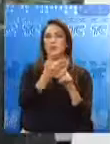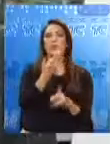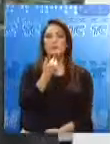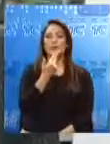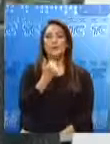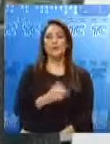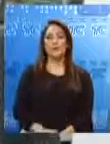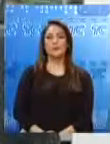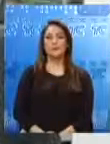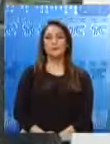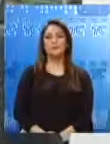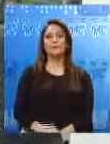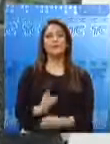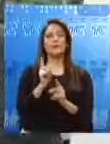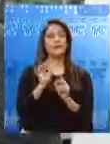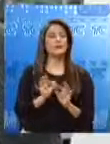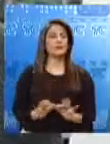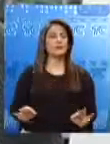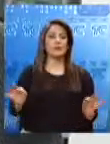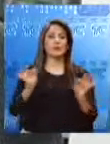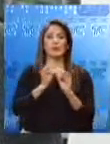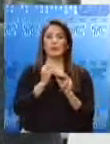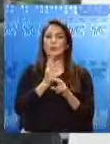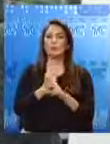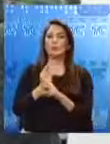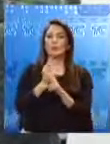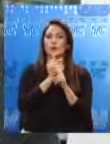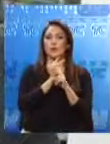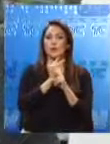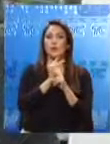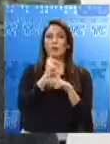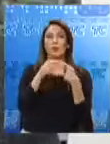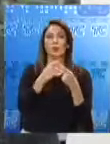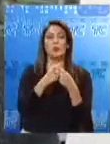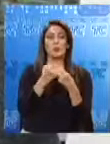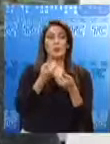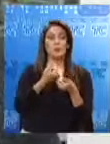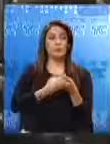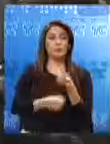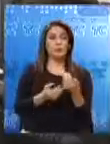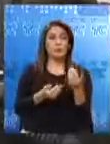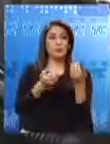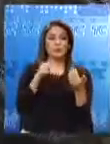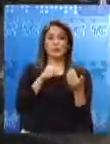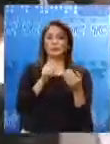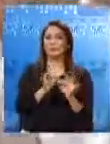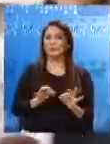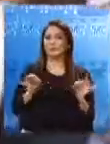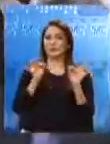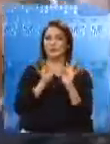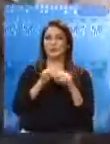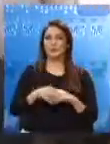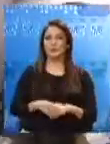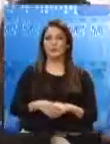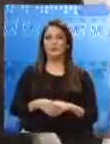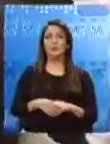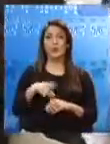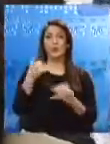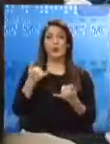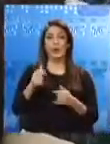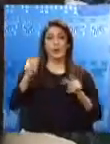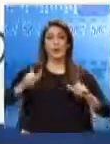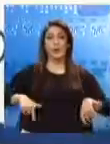A cuidar de manera muy preferencial los 1000 primeros días de niño. En su primer día de campaña electoral, el candidato